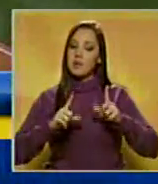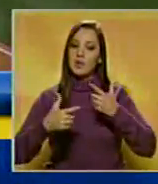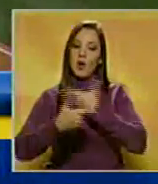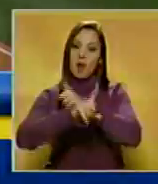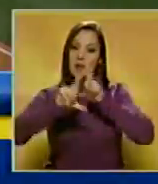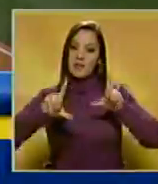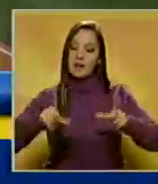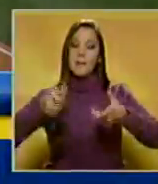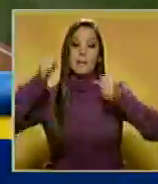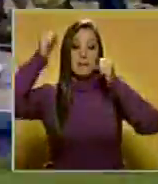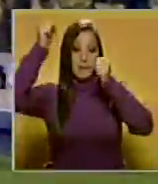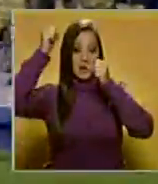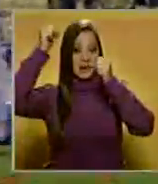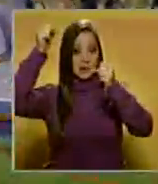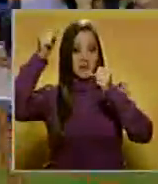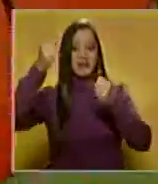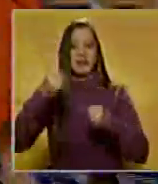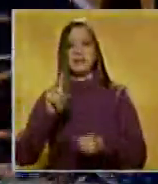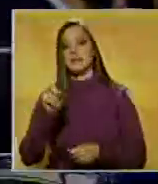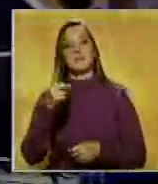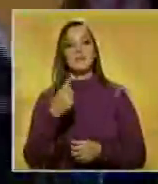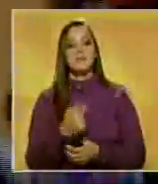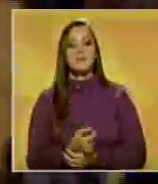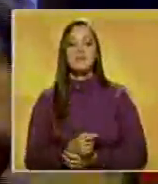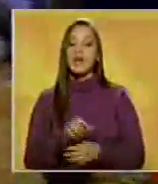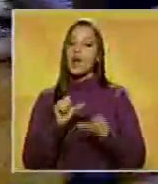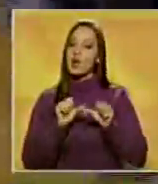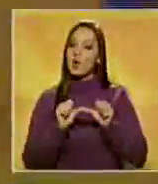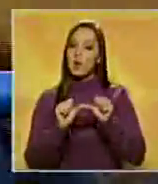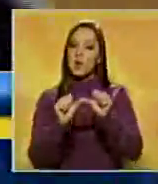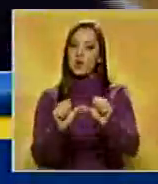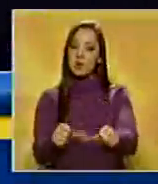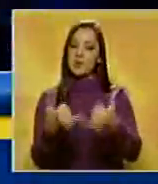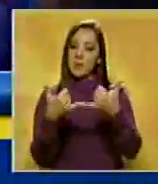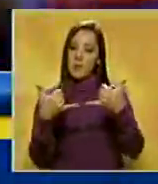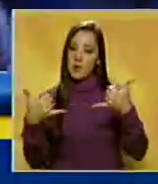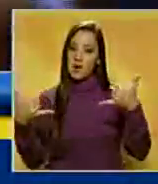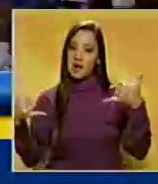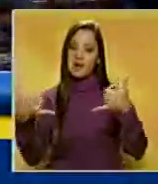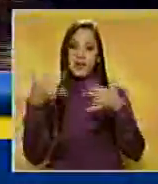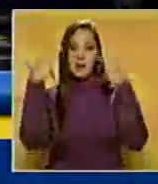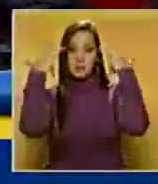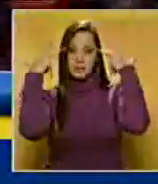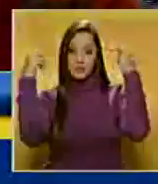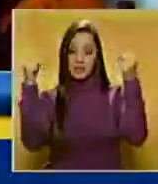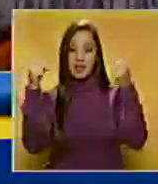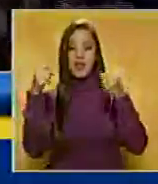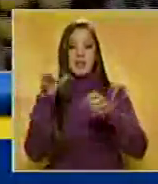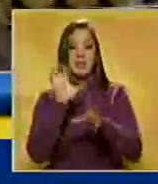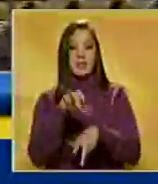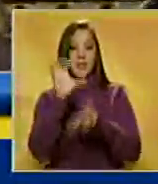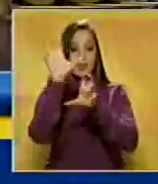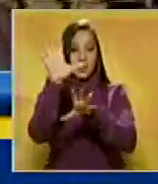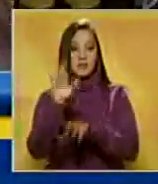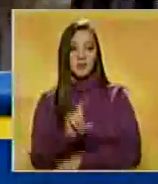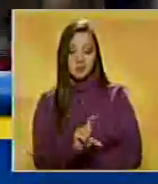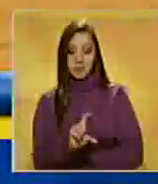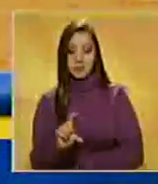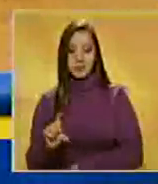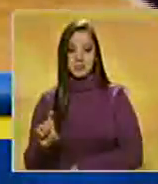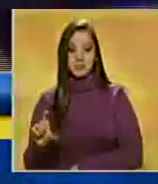para ganar el primer juego de la temporada. Seguimos con la Liga Profesional de Baloncesto contándoles que Guardos de Lara derrotó a Trotamundos de